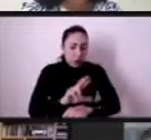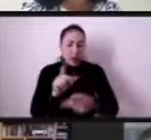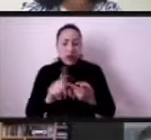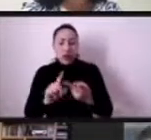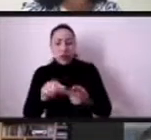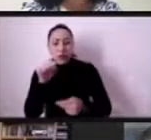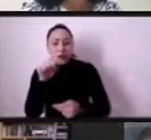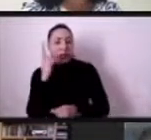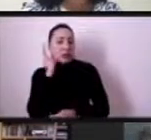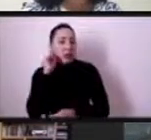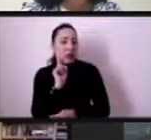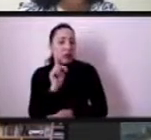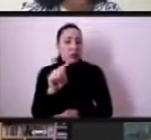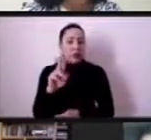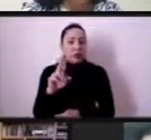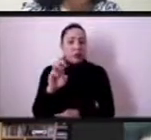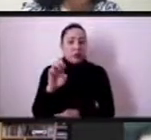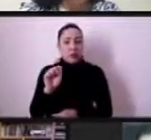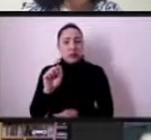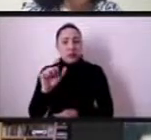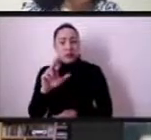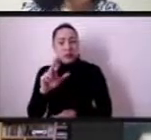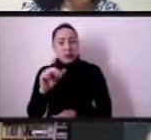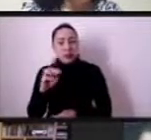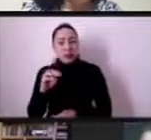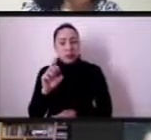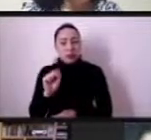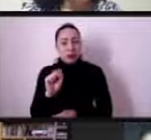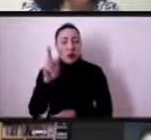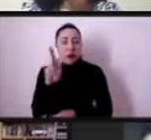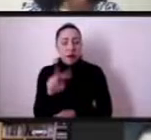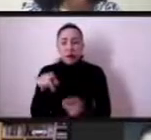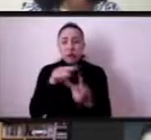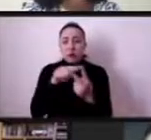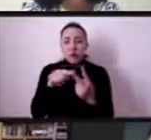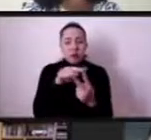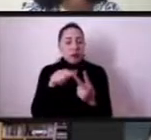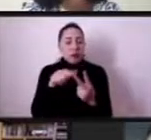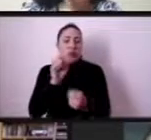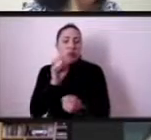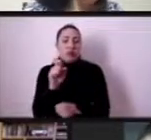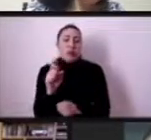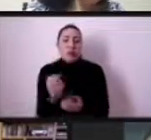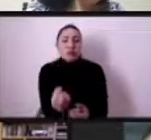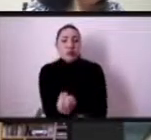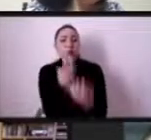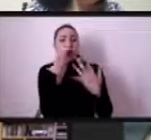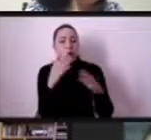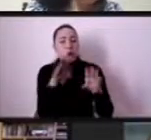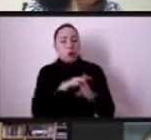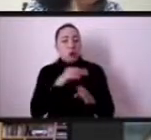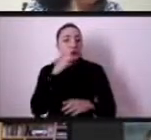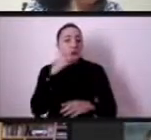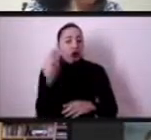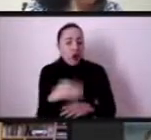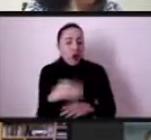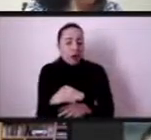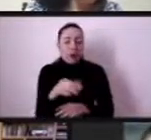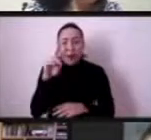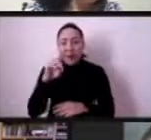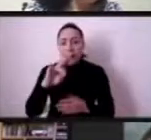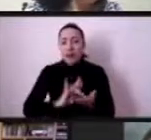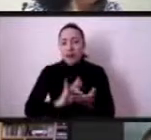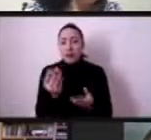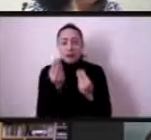a la diputada Teresa Ramos, a quienes han tenido el detalle de enviarme un mensaje. De verdad se